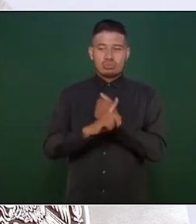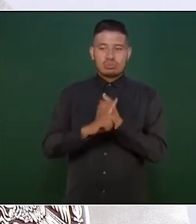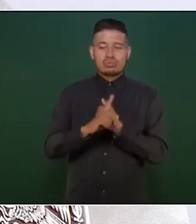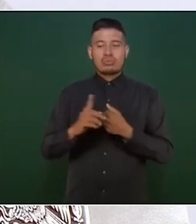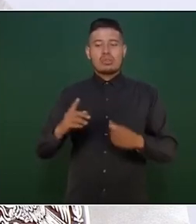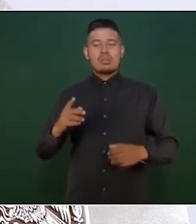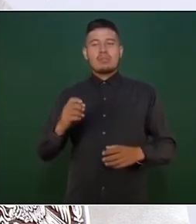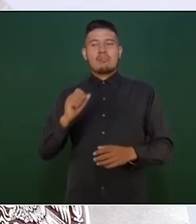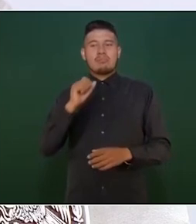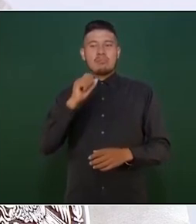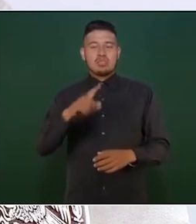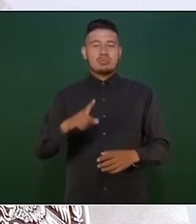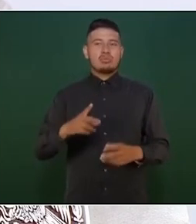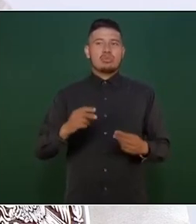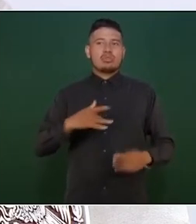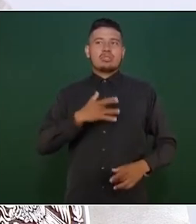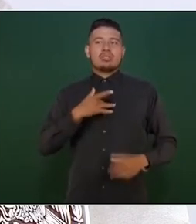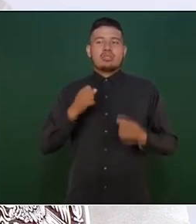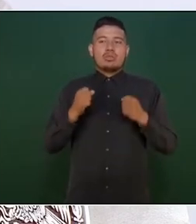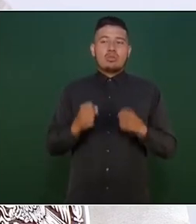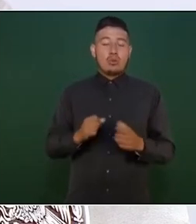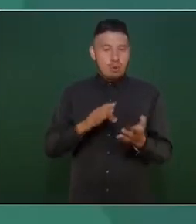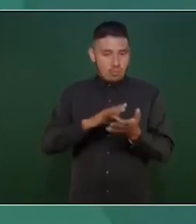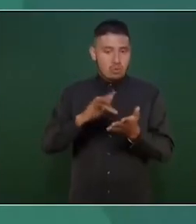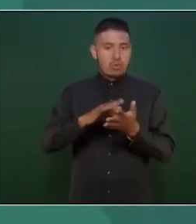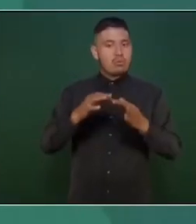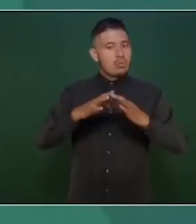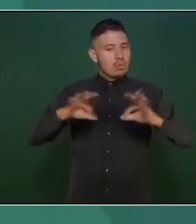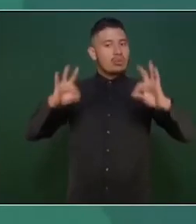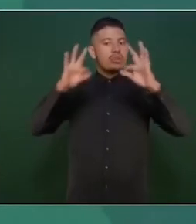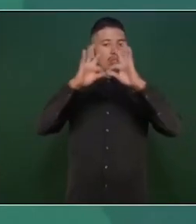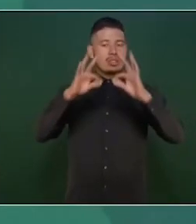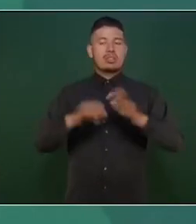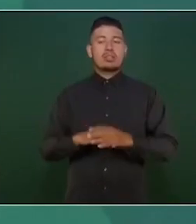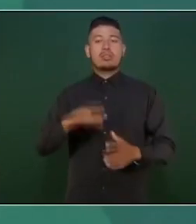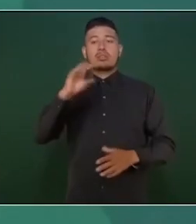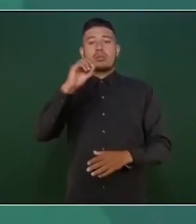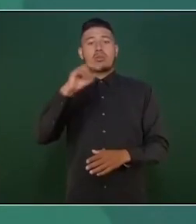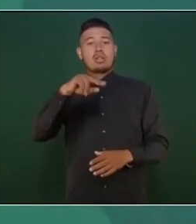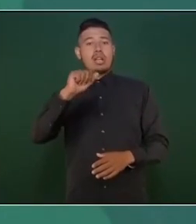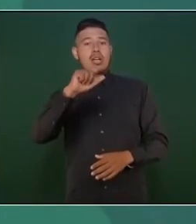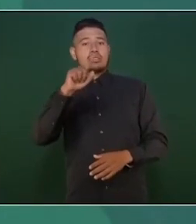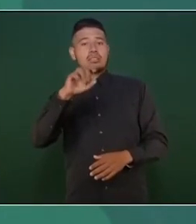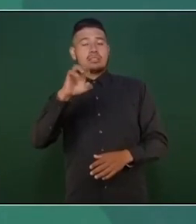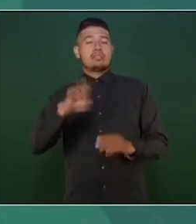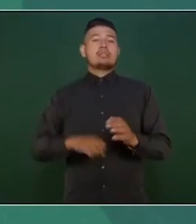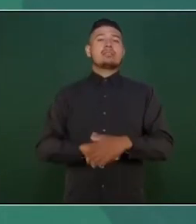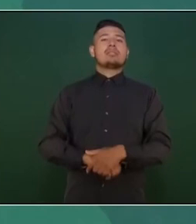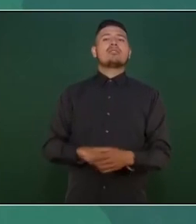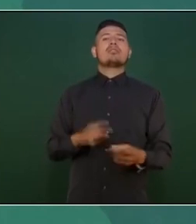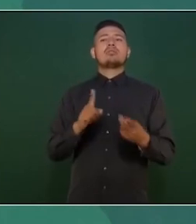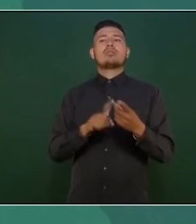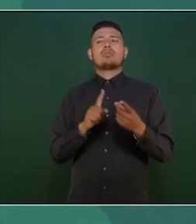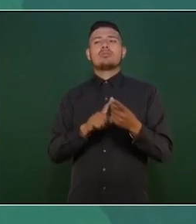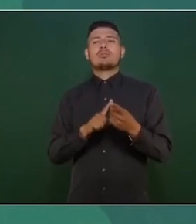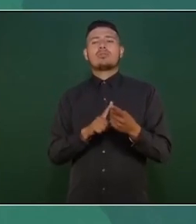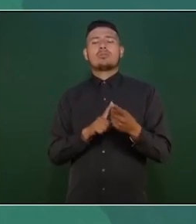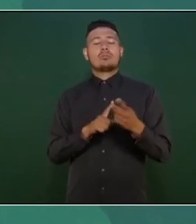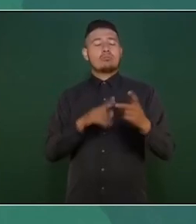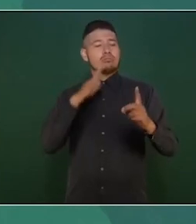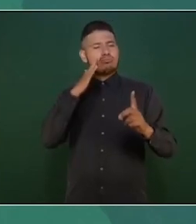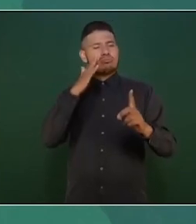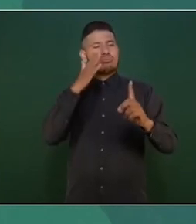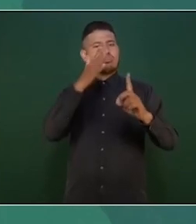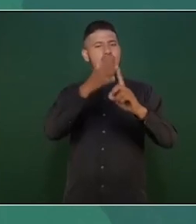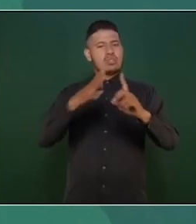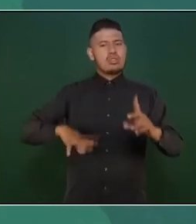delincuencial. También un apoyo importante de CONACE, en donde ha enfocado